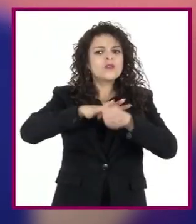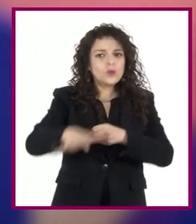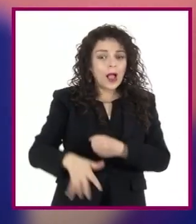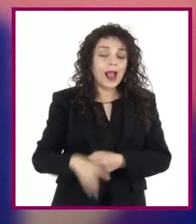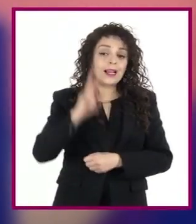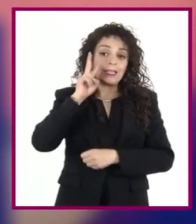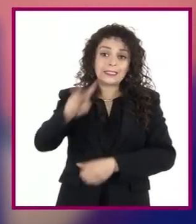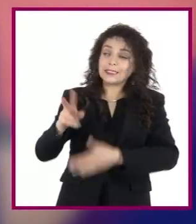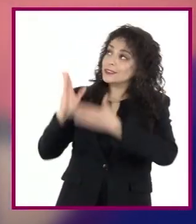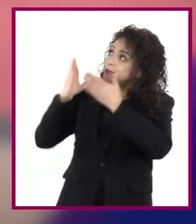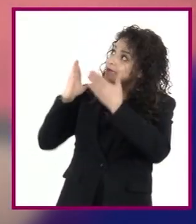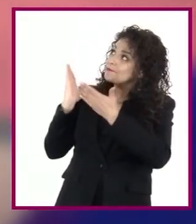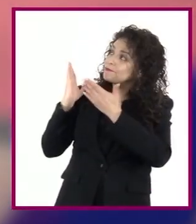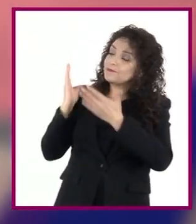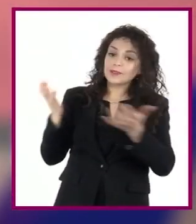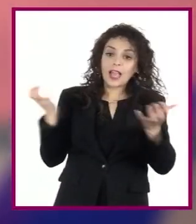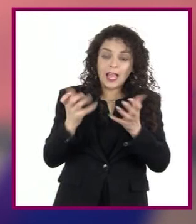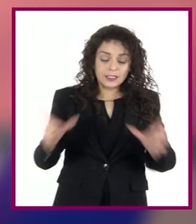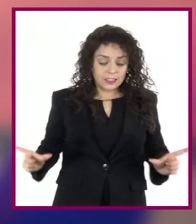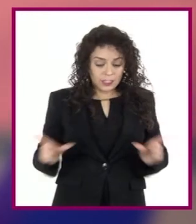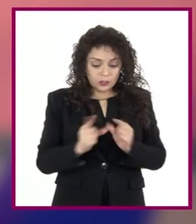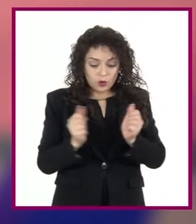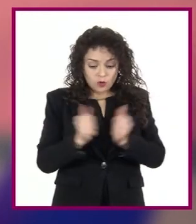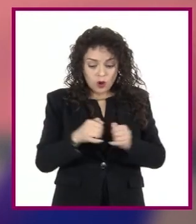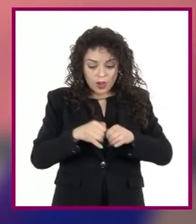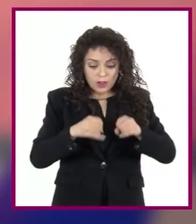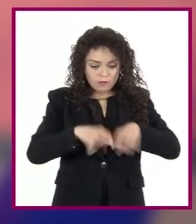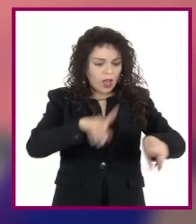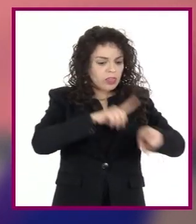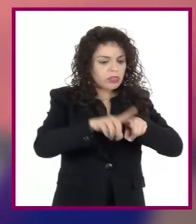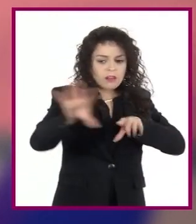elabora resúmenes que integren la información de varias